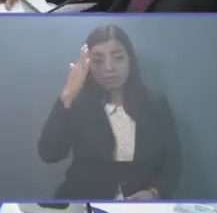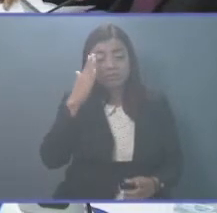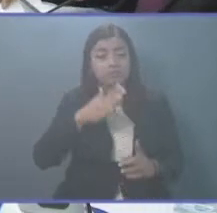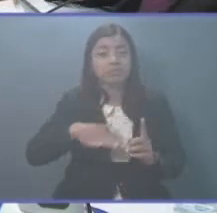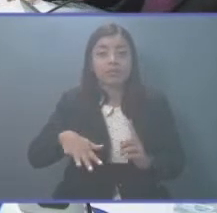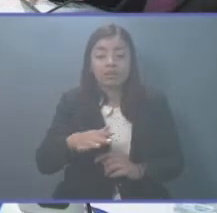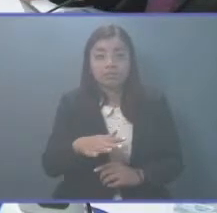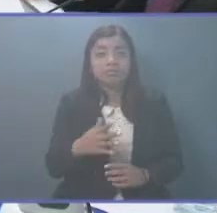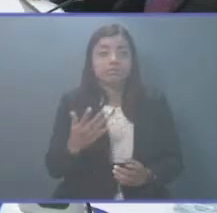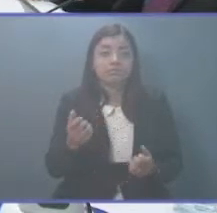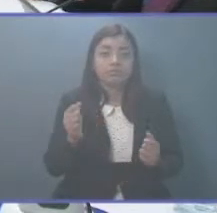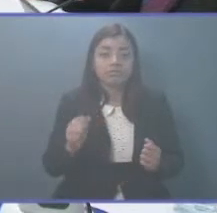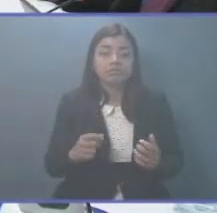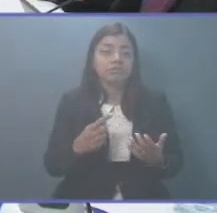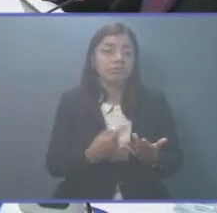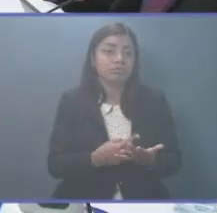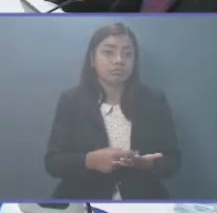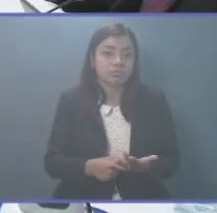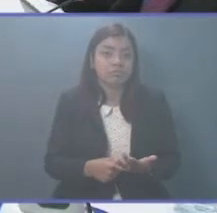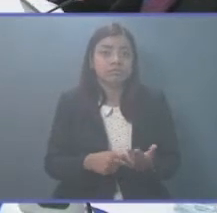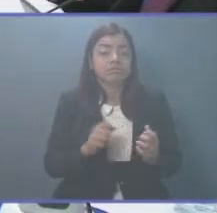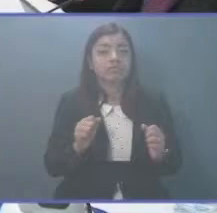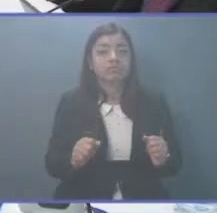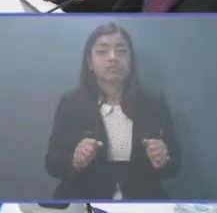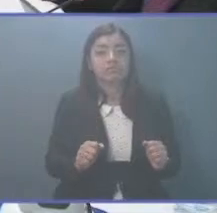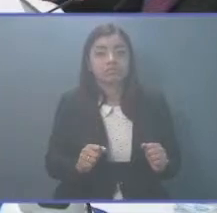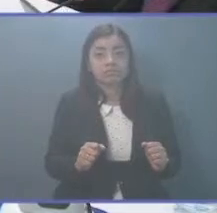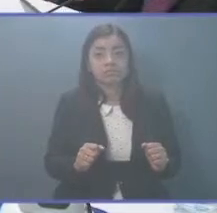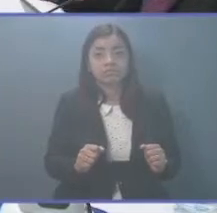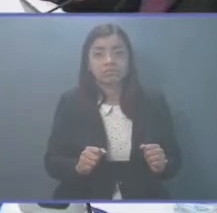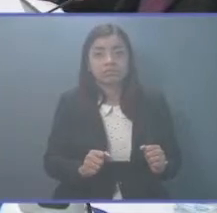circunstancias agravantes son cuando ya se haya configurado